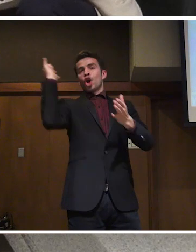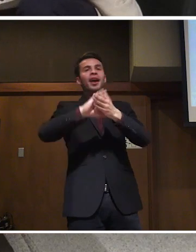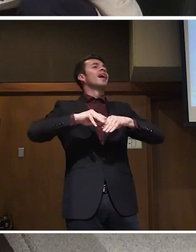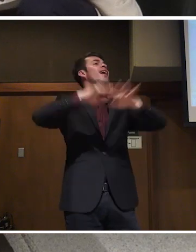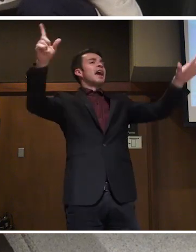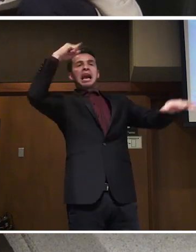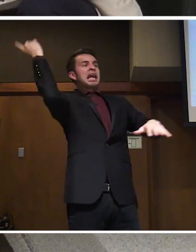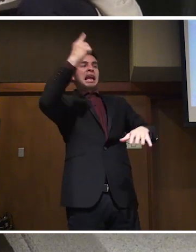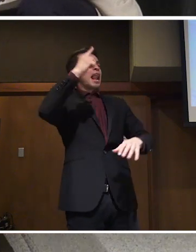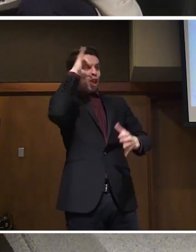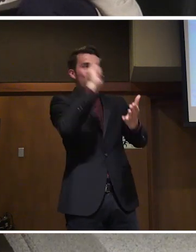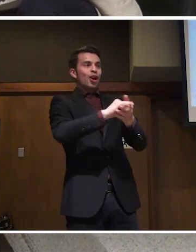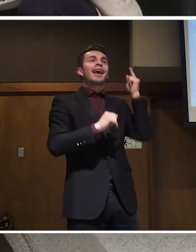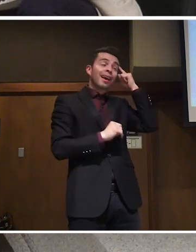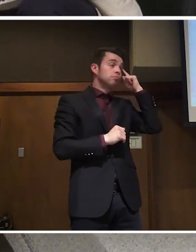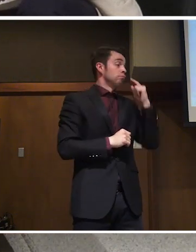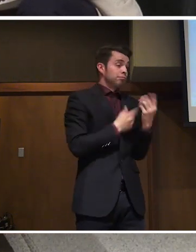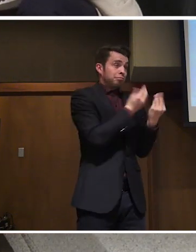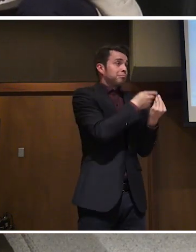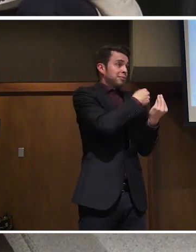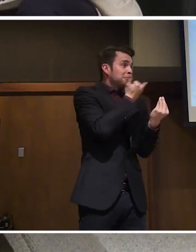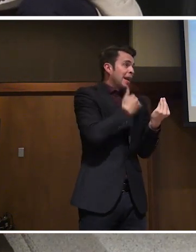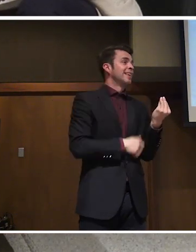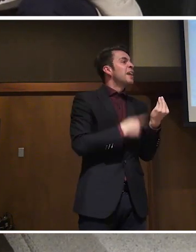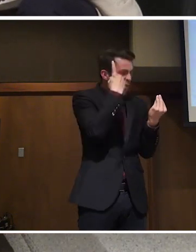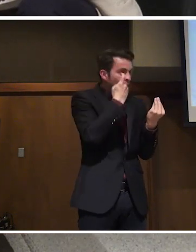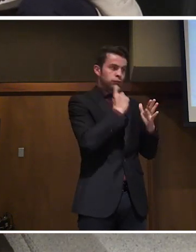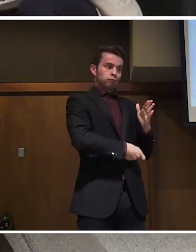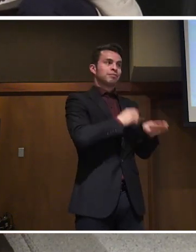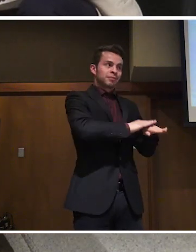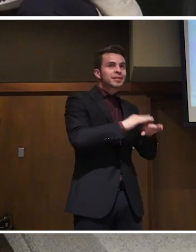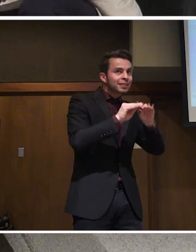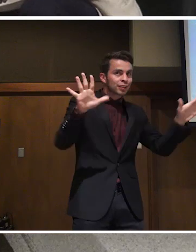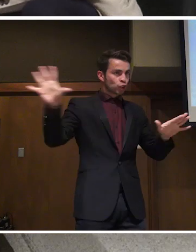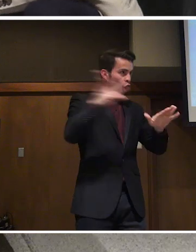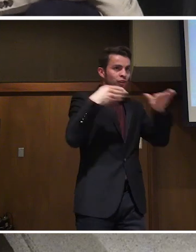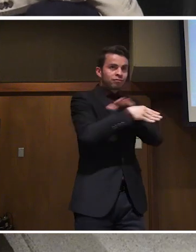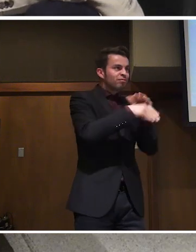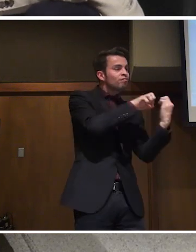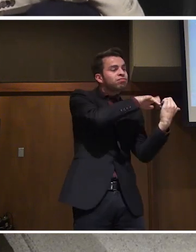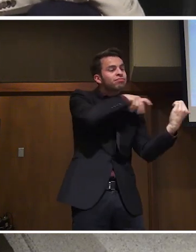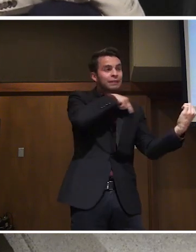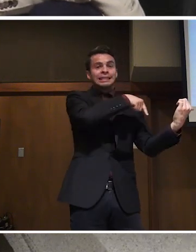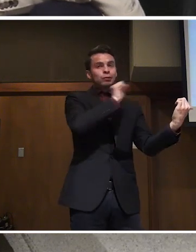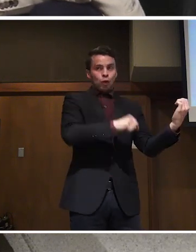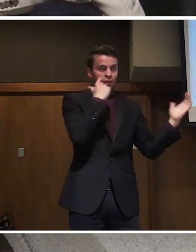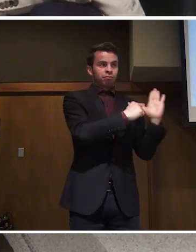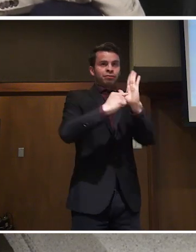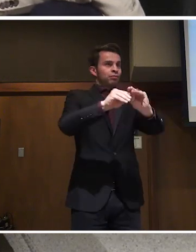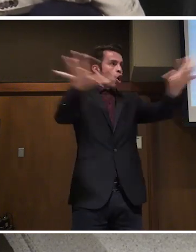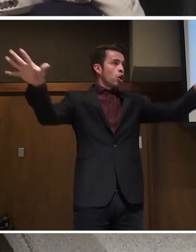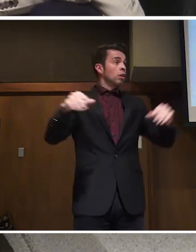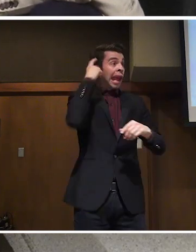no han pensado en esto, y yo creo que eso es un error, porque finalmente también para tener ese público especializado, ese público